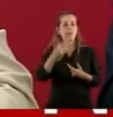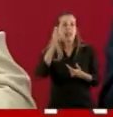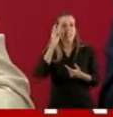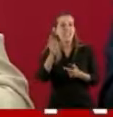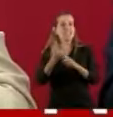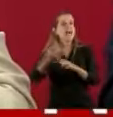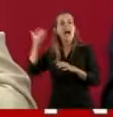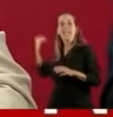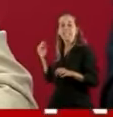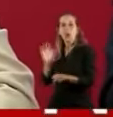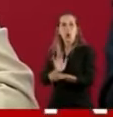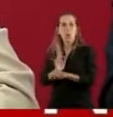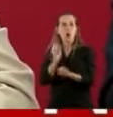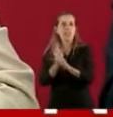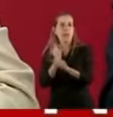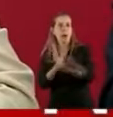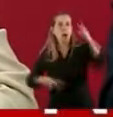tenían